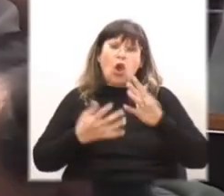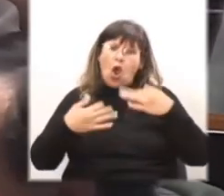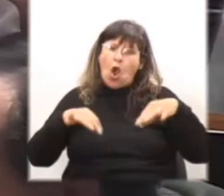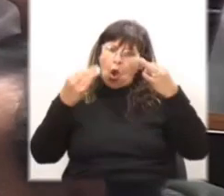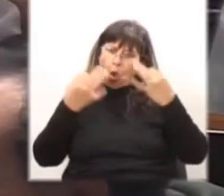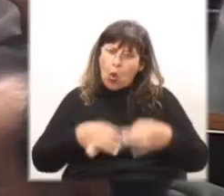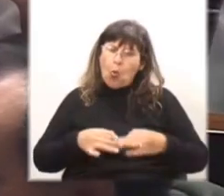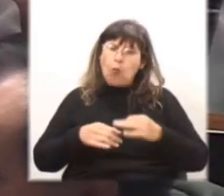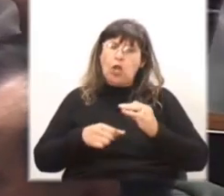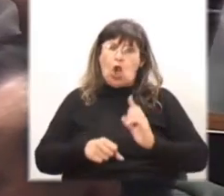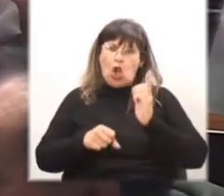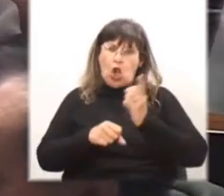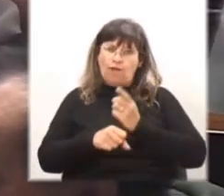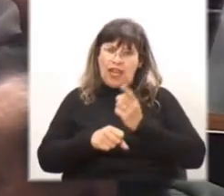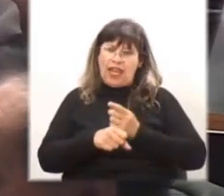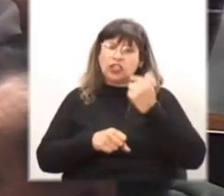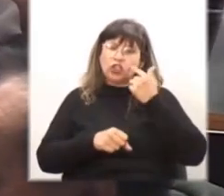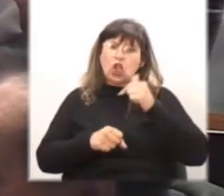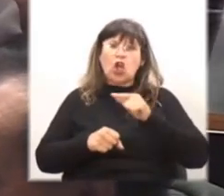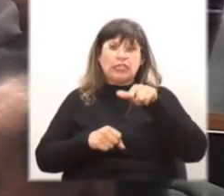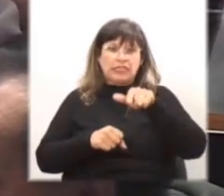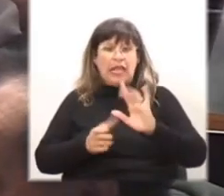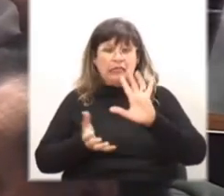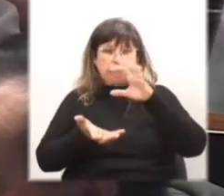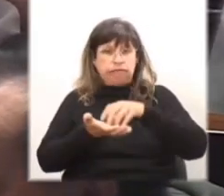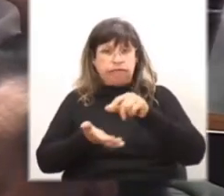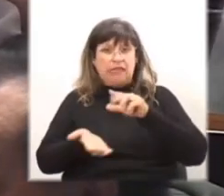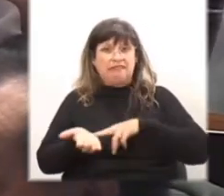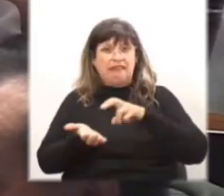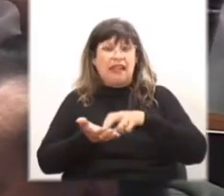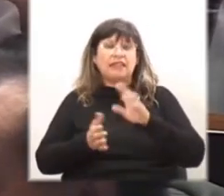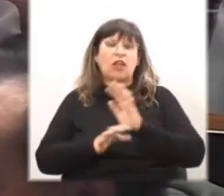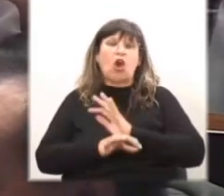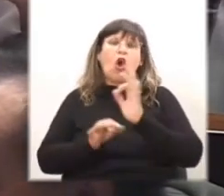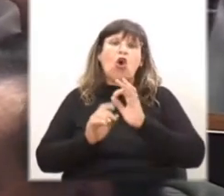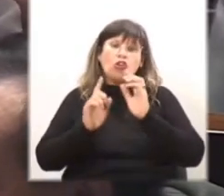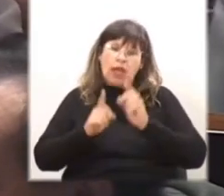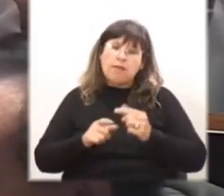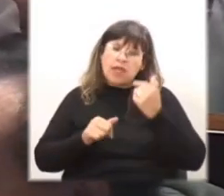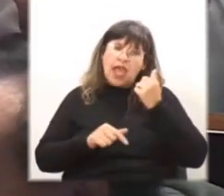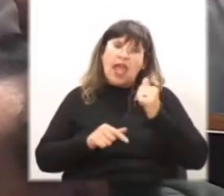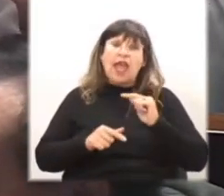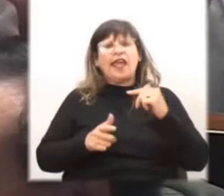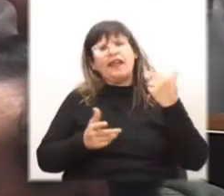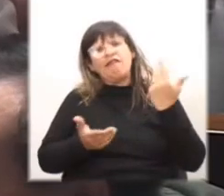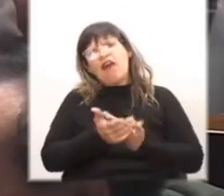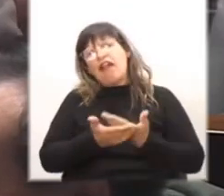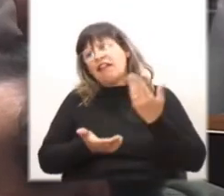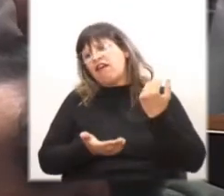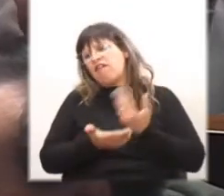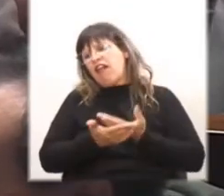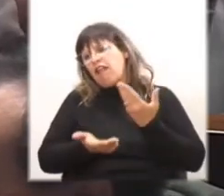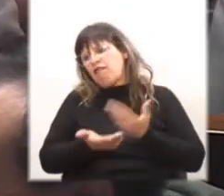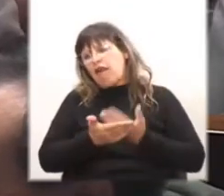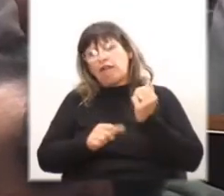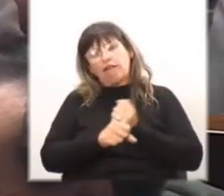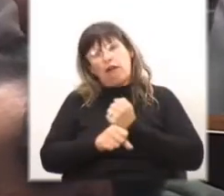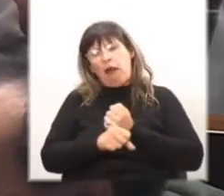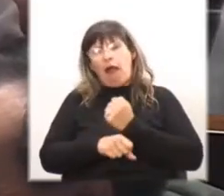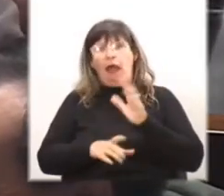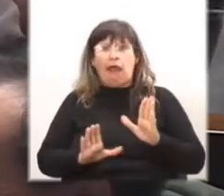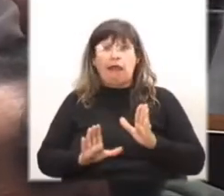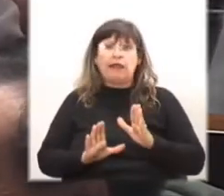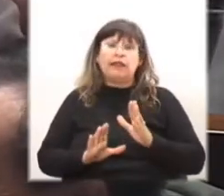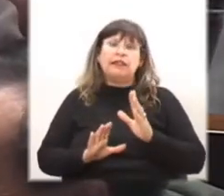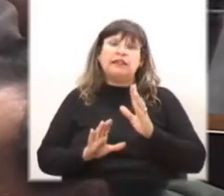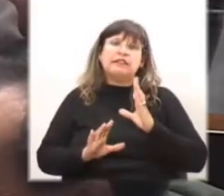sus obligaciones en CTM o como sucedió en el MIDES también falta trabajar, si se tomó